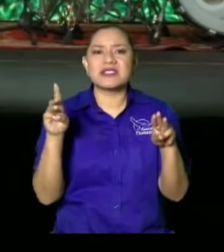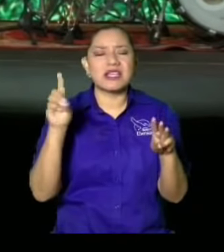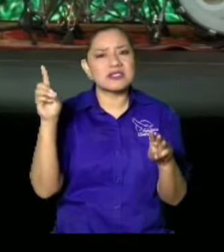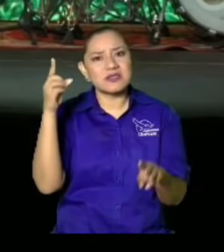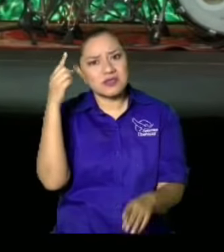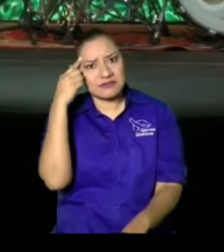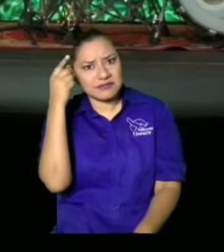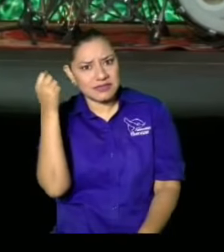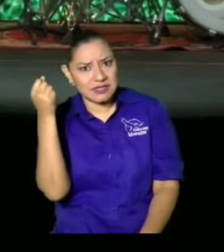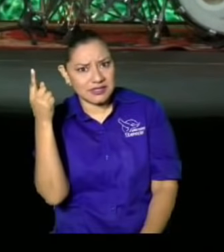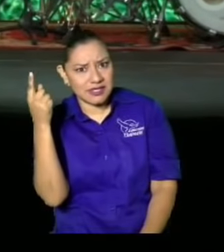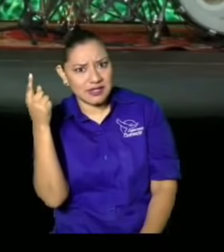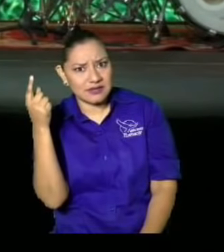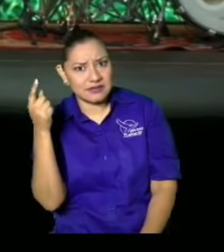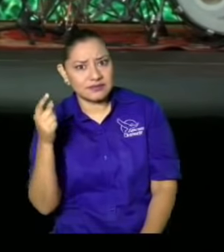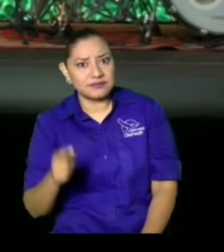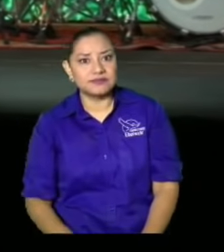él?